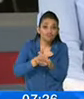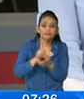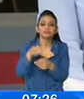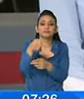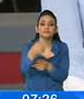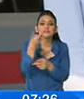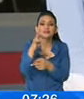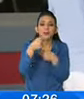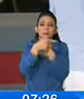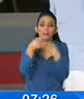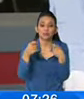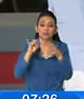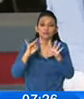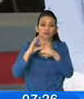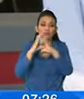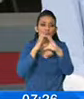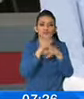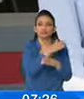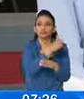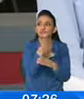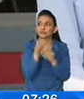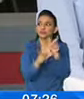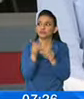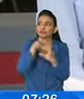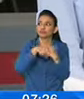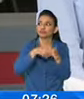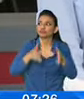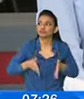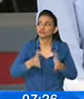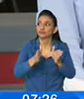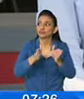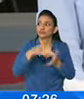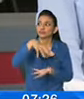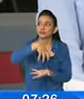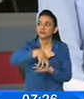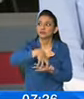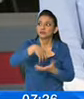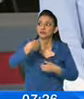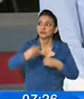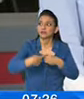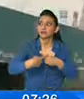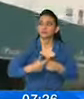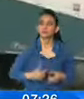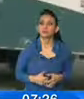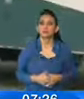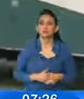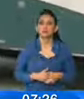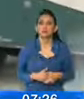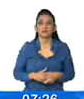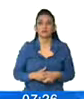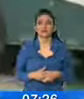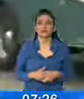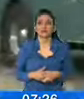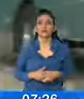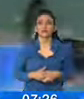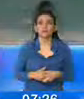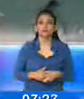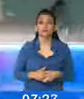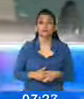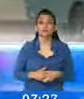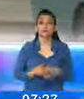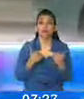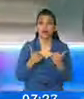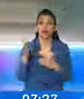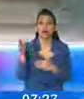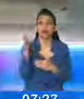7 operadoras cubrirán la demanda de pasajeros en la ruta Cayambe-Quito y viceversa. Por ahora siguen circulando y la